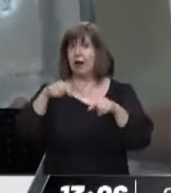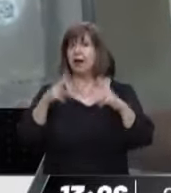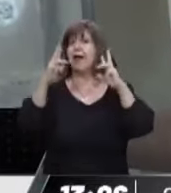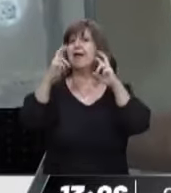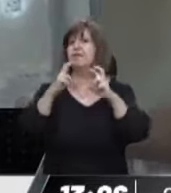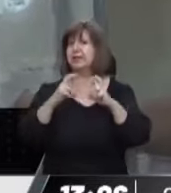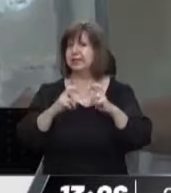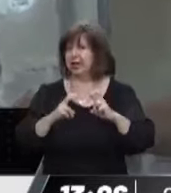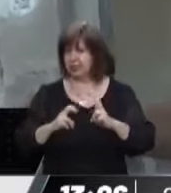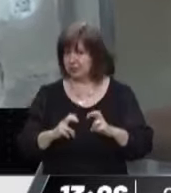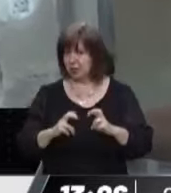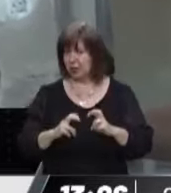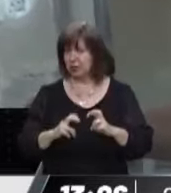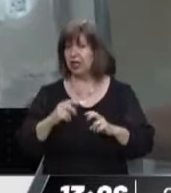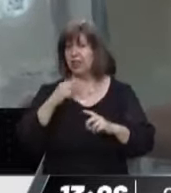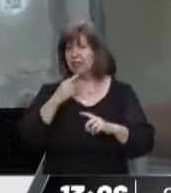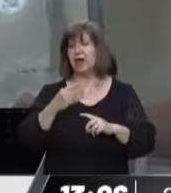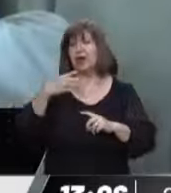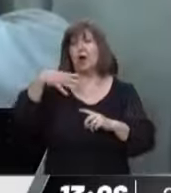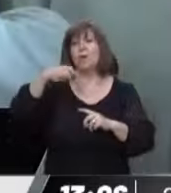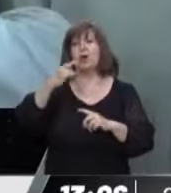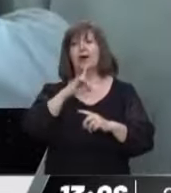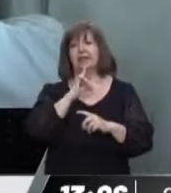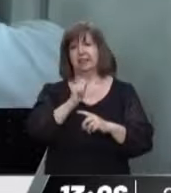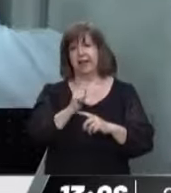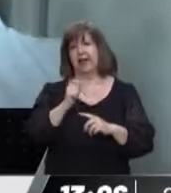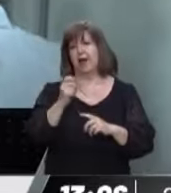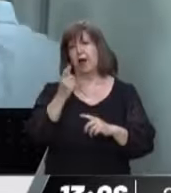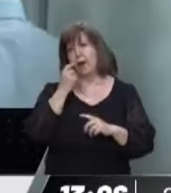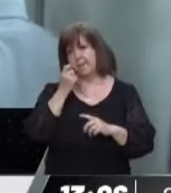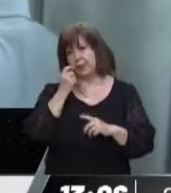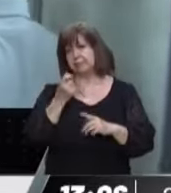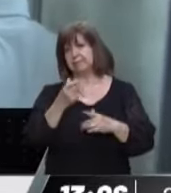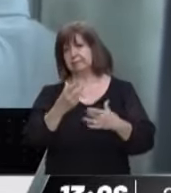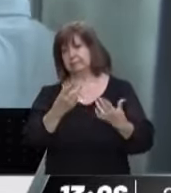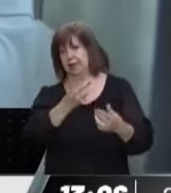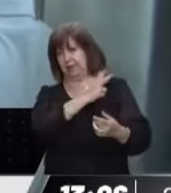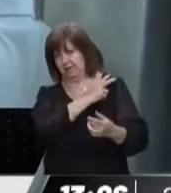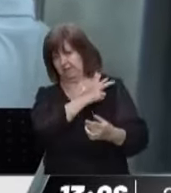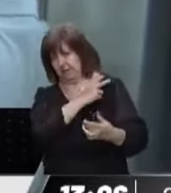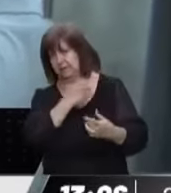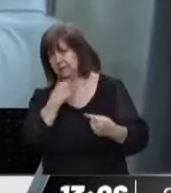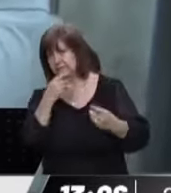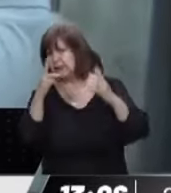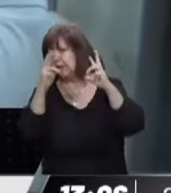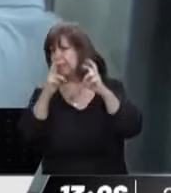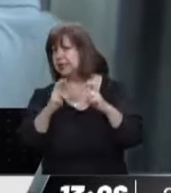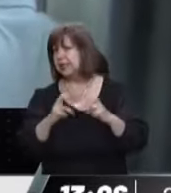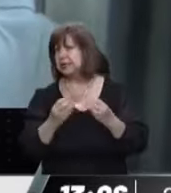General de Seguridad. De hecho, entre otras cuestiones, lo que se va a observar es